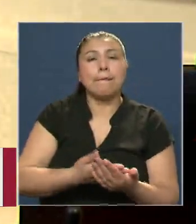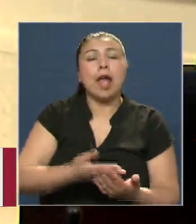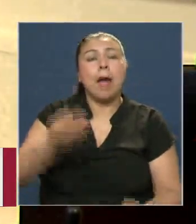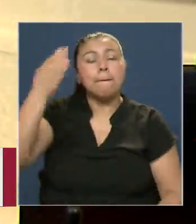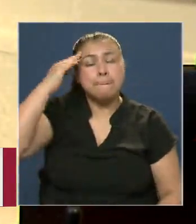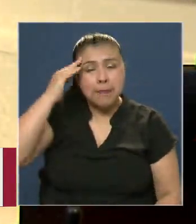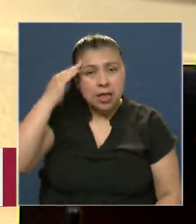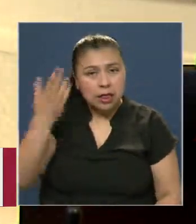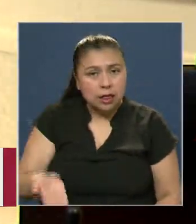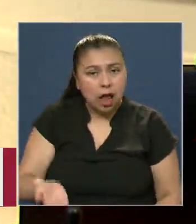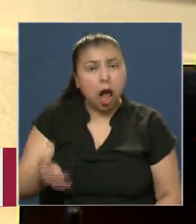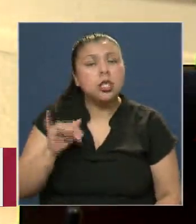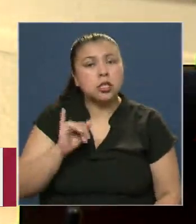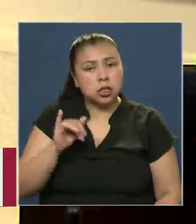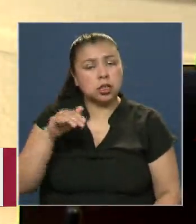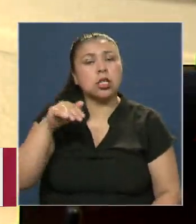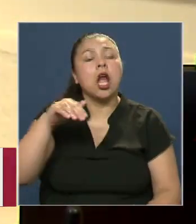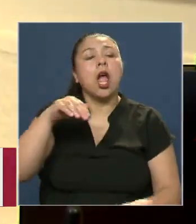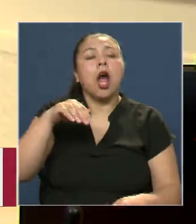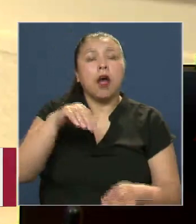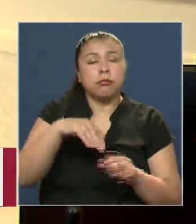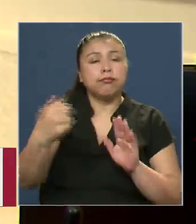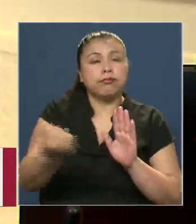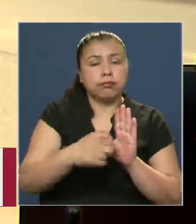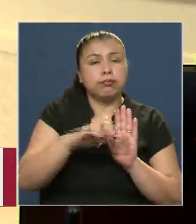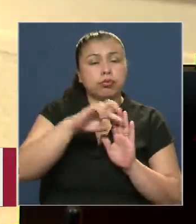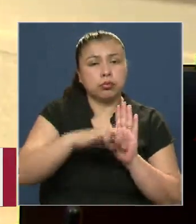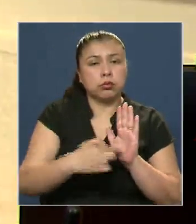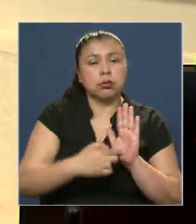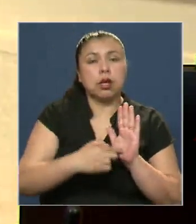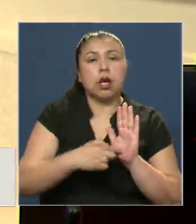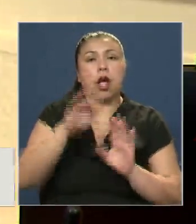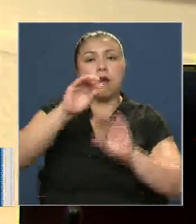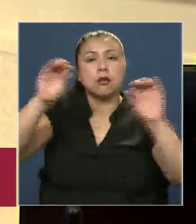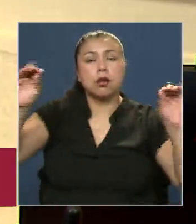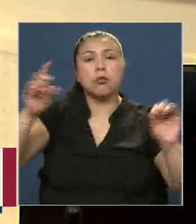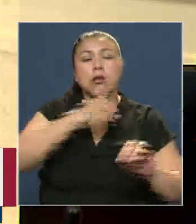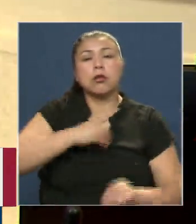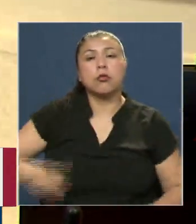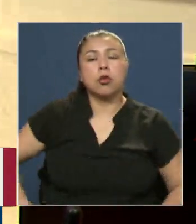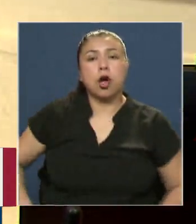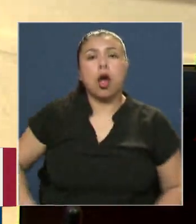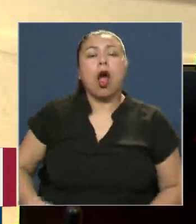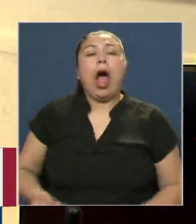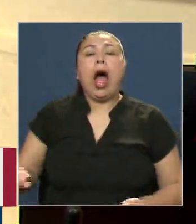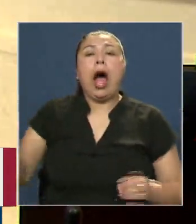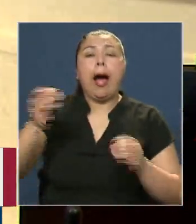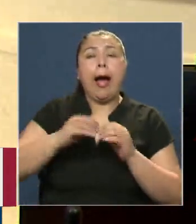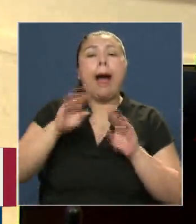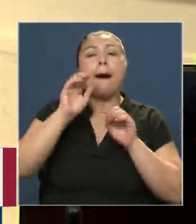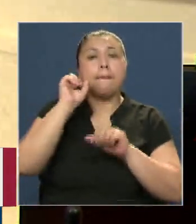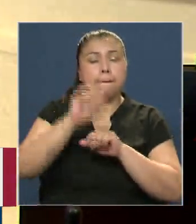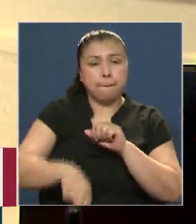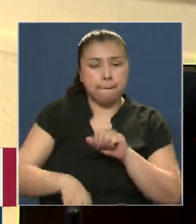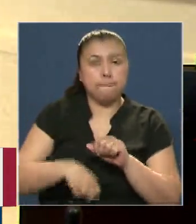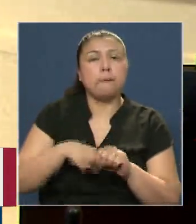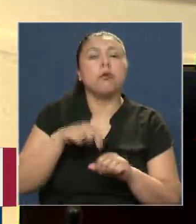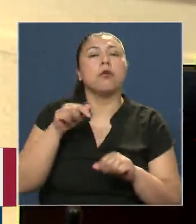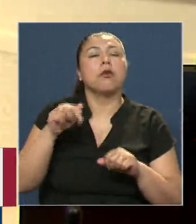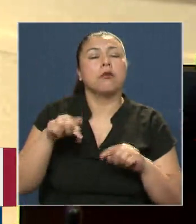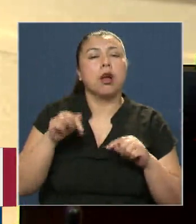favor de este proyecto y, por cierto, que invitamos a todas y todos los parlamentarios a sumarse a las organizaciones de cuidadoras de sus territorios,